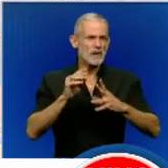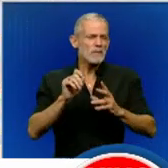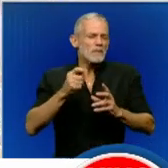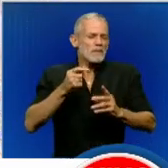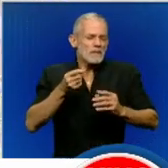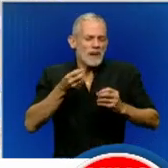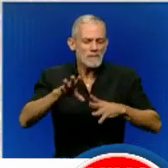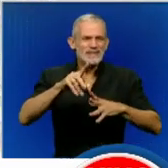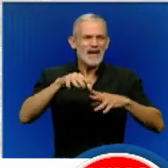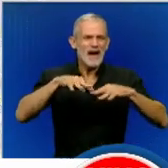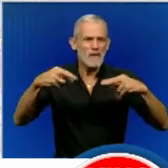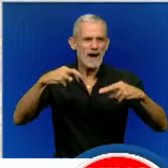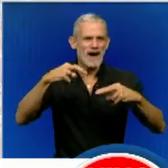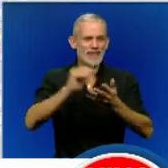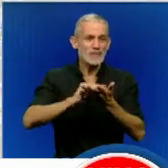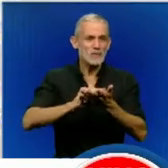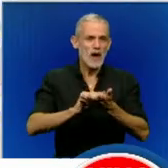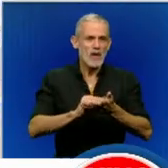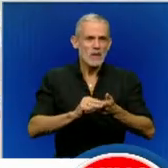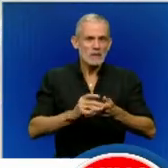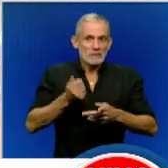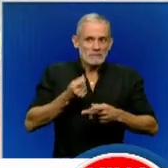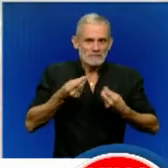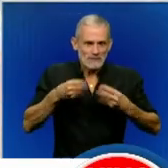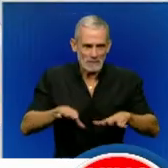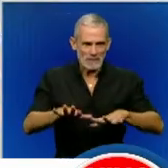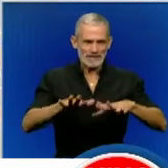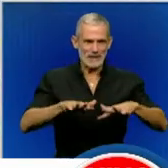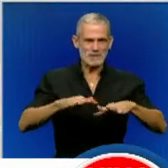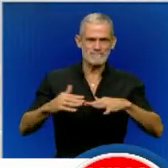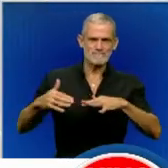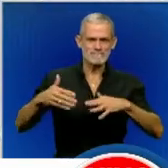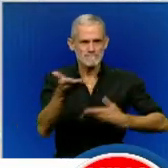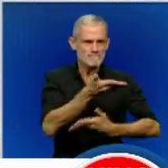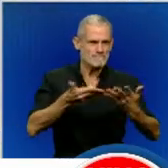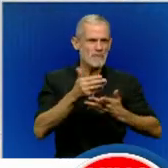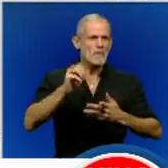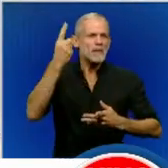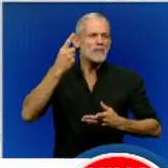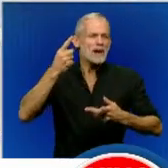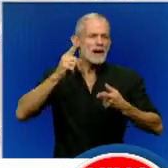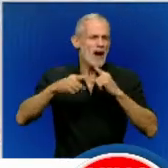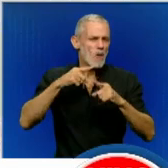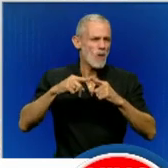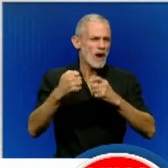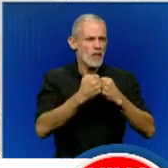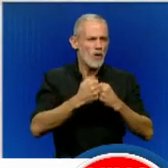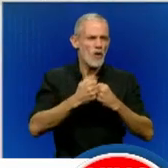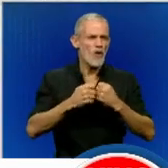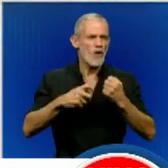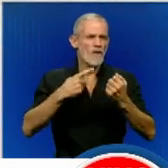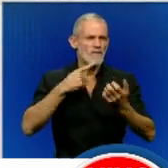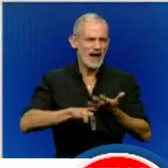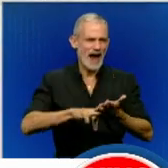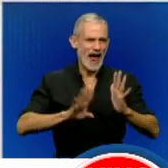pasos en esta cámara nos tocó participar en el debate del primer consenso fiscal un